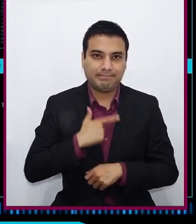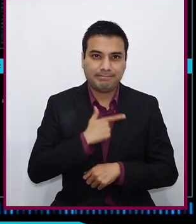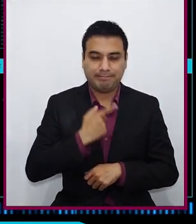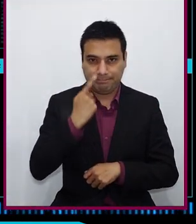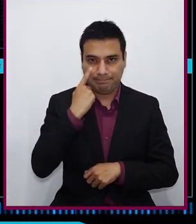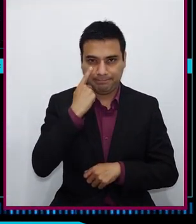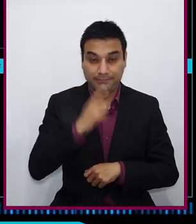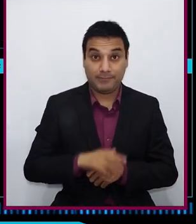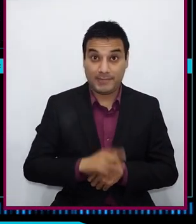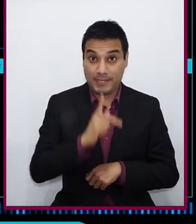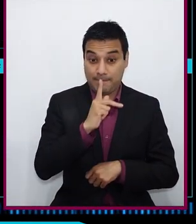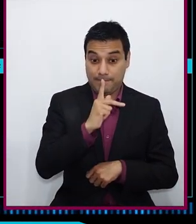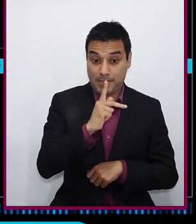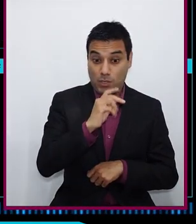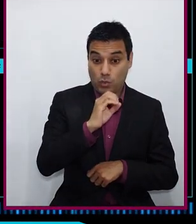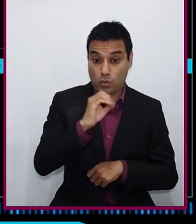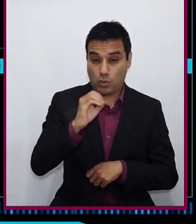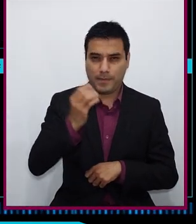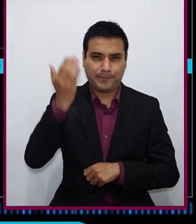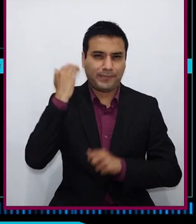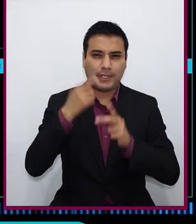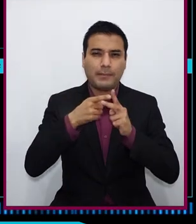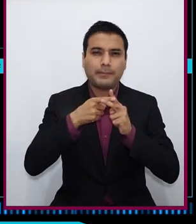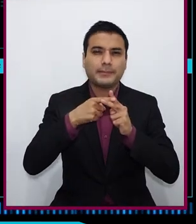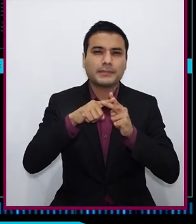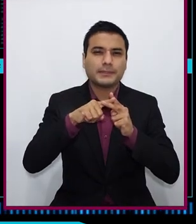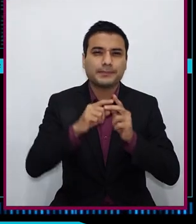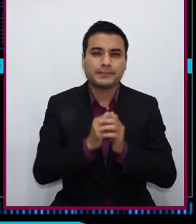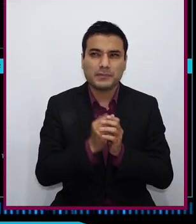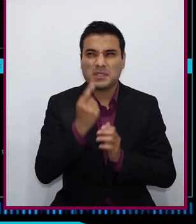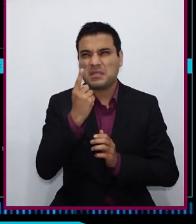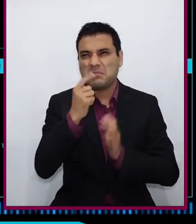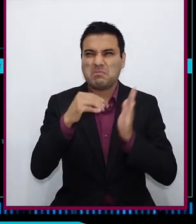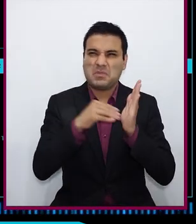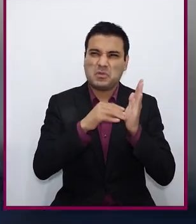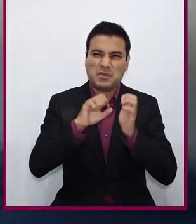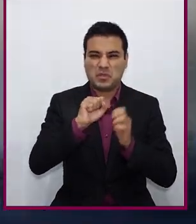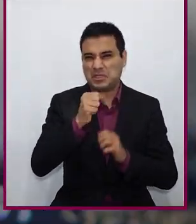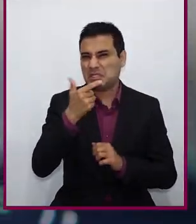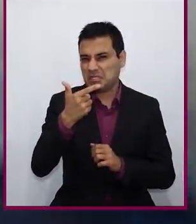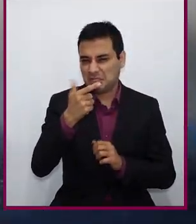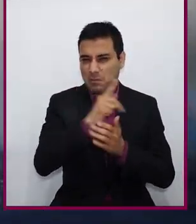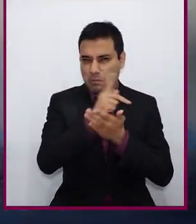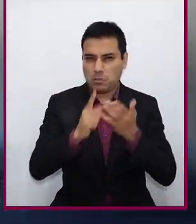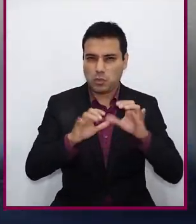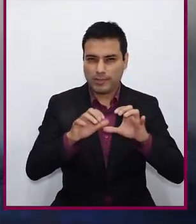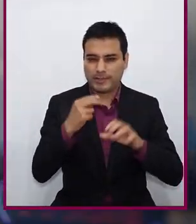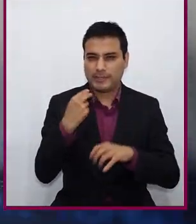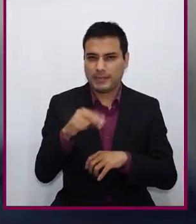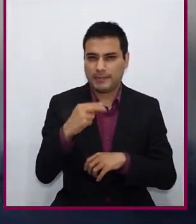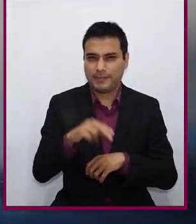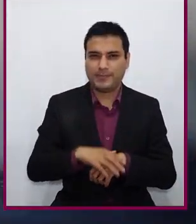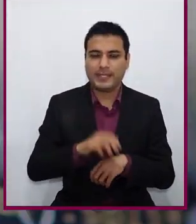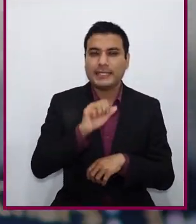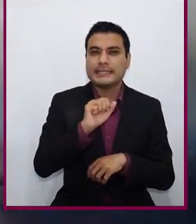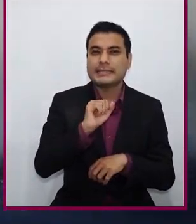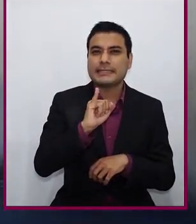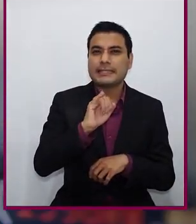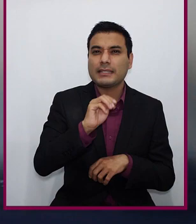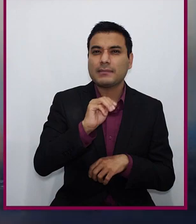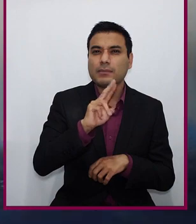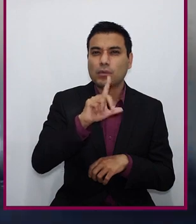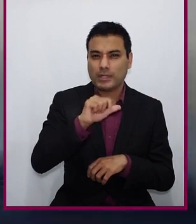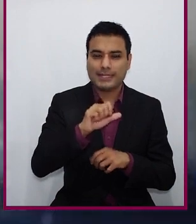de todo con sus padres o lo que va relacionado a sistemas de un me gusta no me mira la programación estado objetos